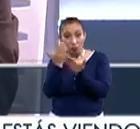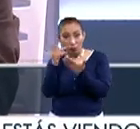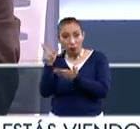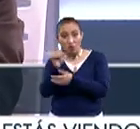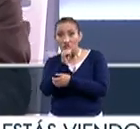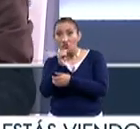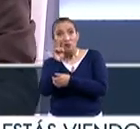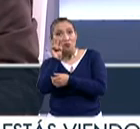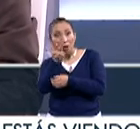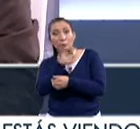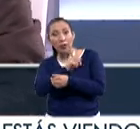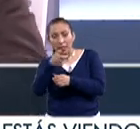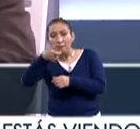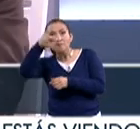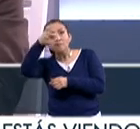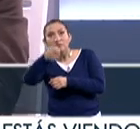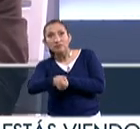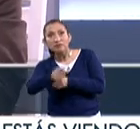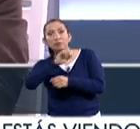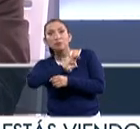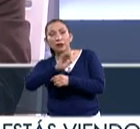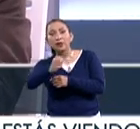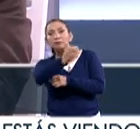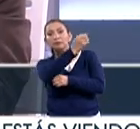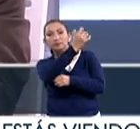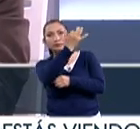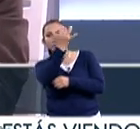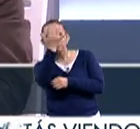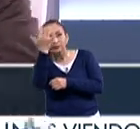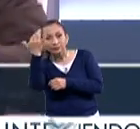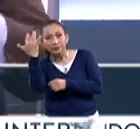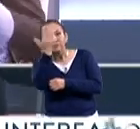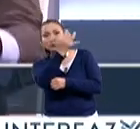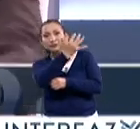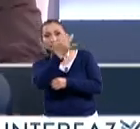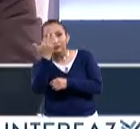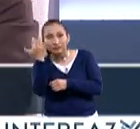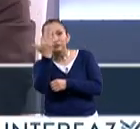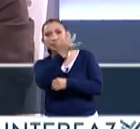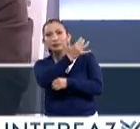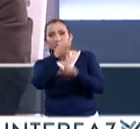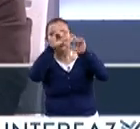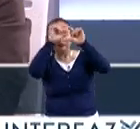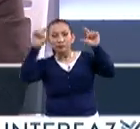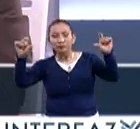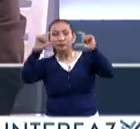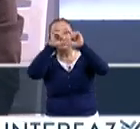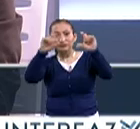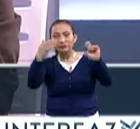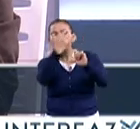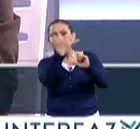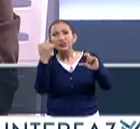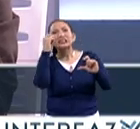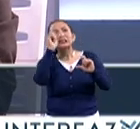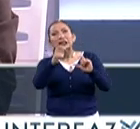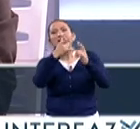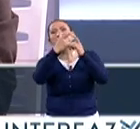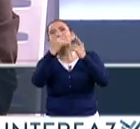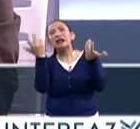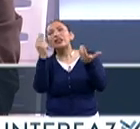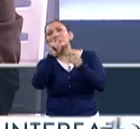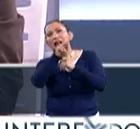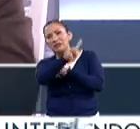tienen, pueden también tener la posibilidad de seguir el contenido de los programas